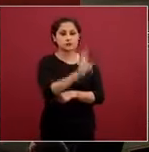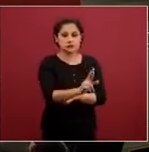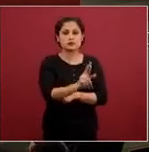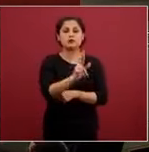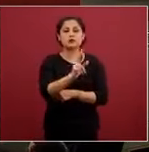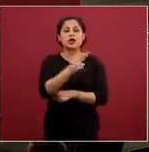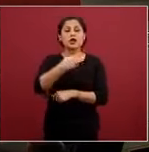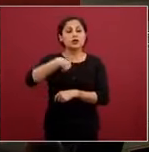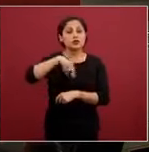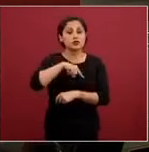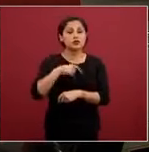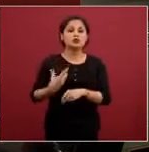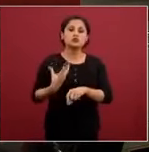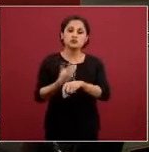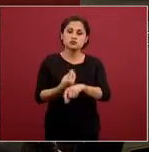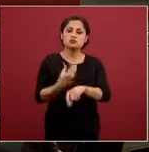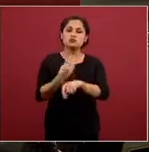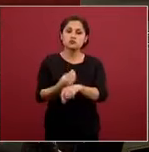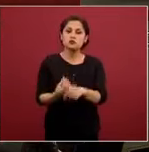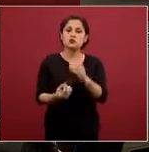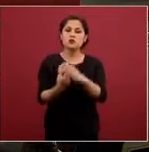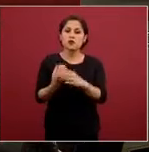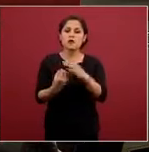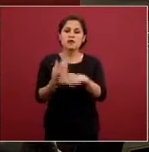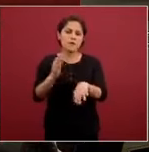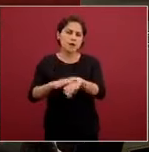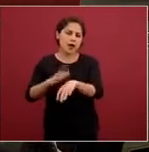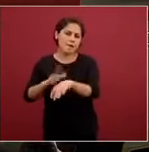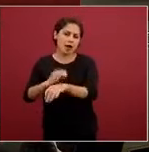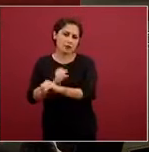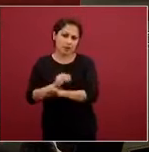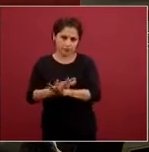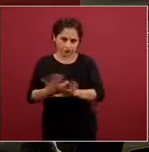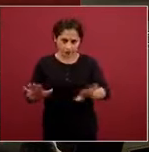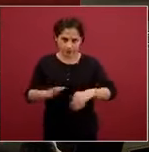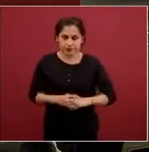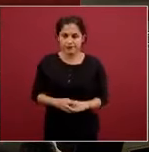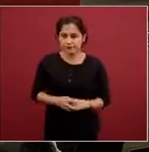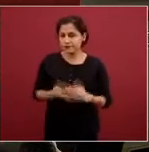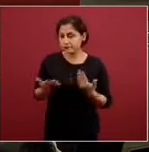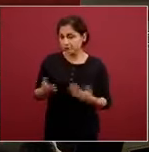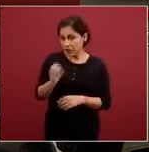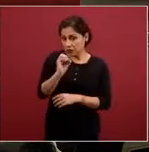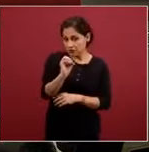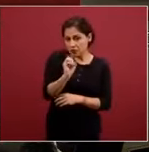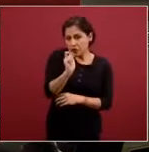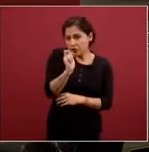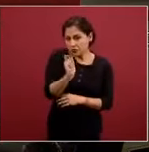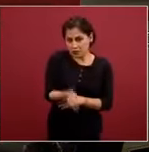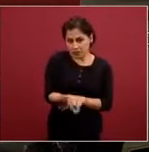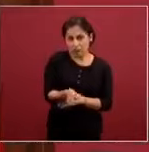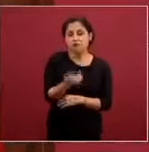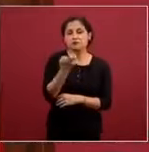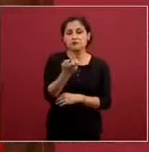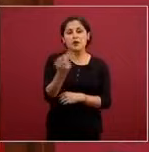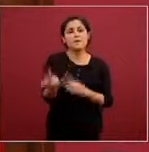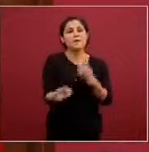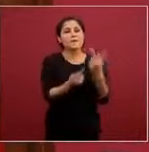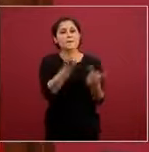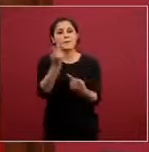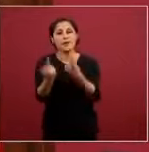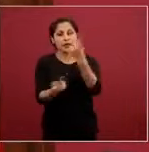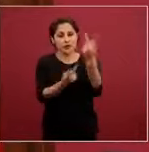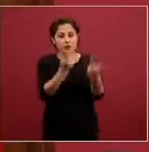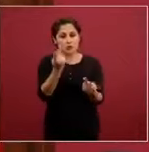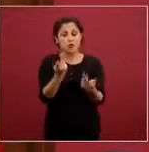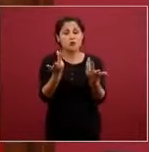días. La primera opción, la opción 0, es un test, es un triage, en donde